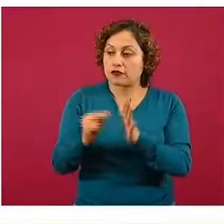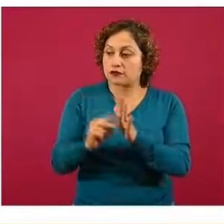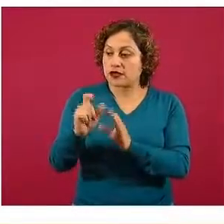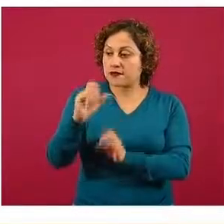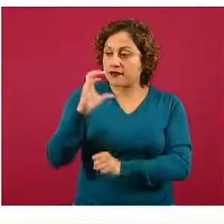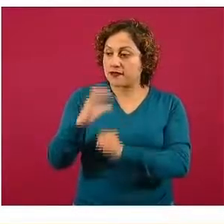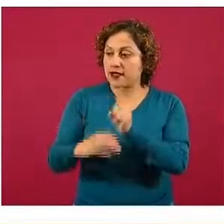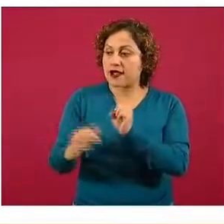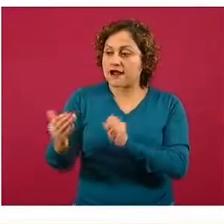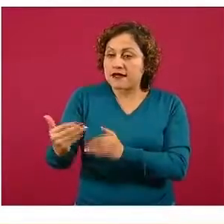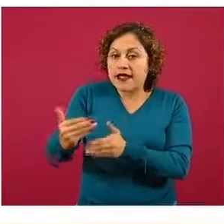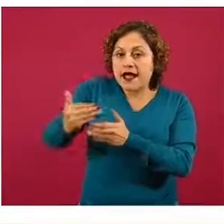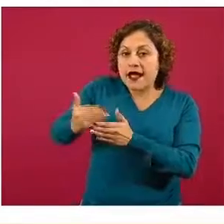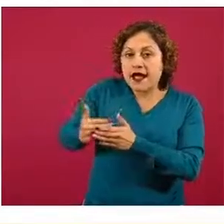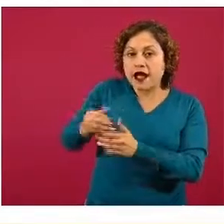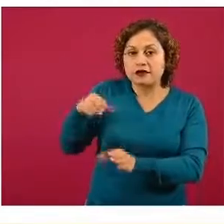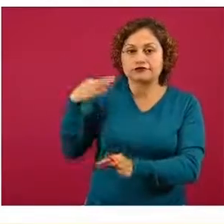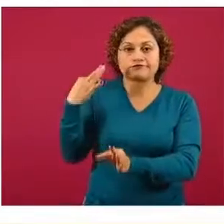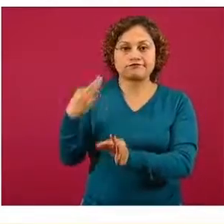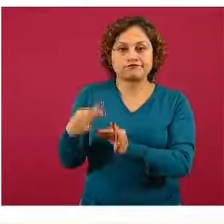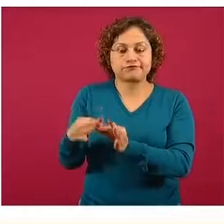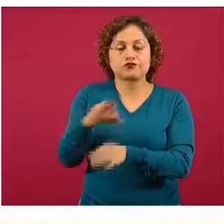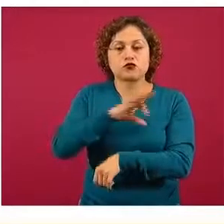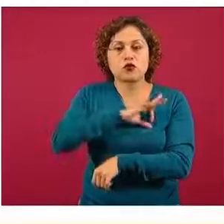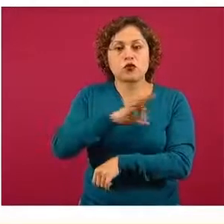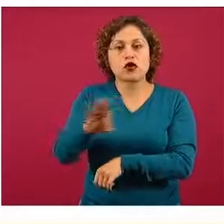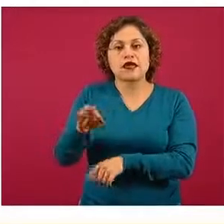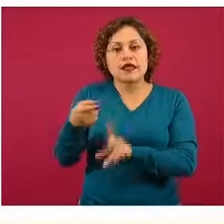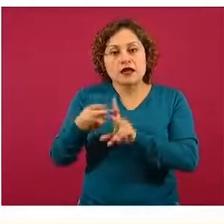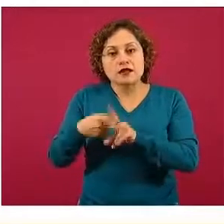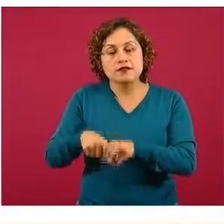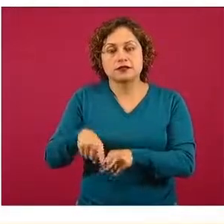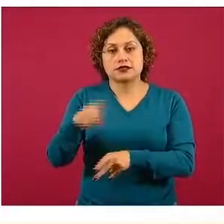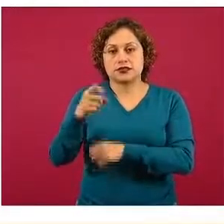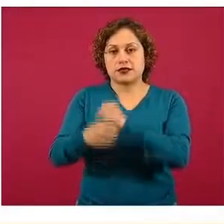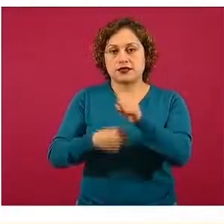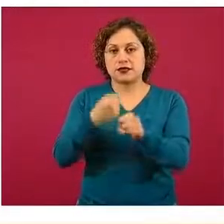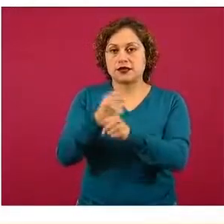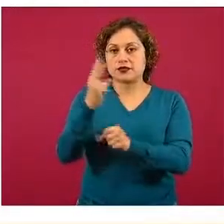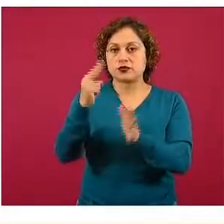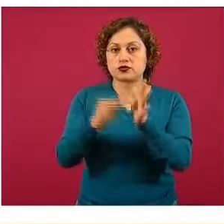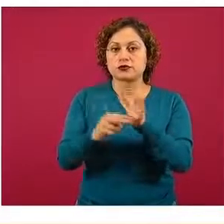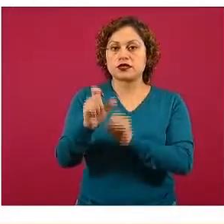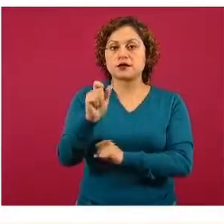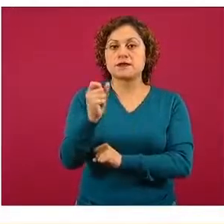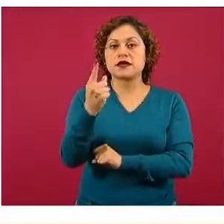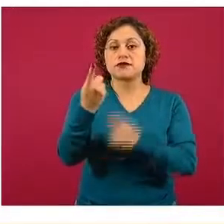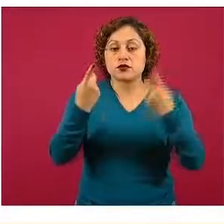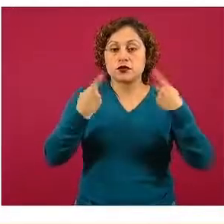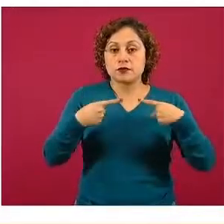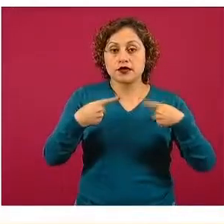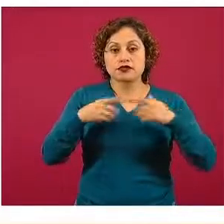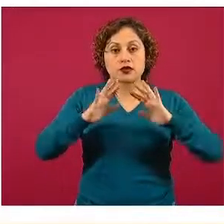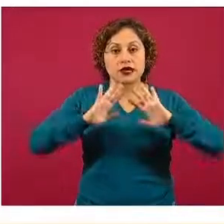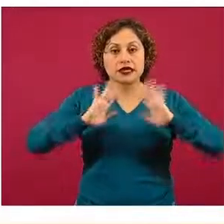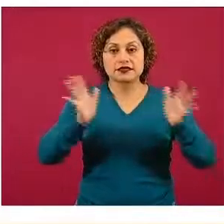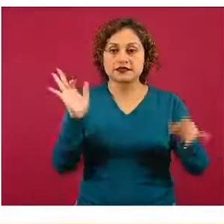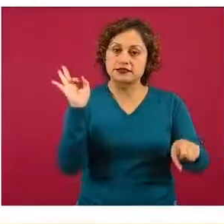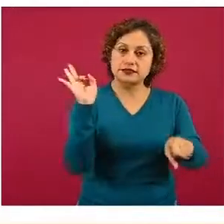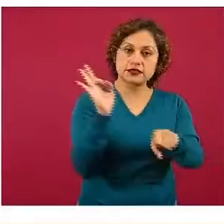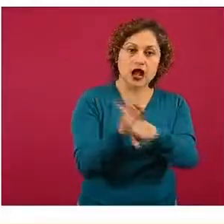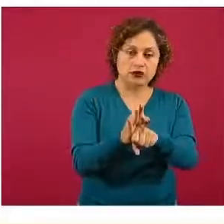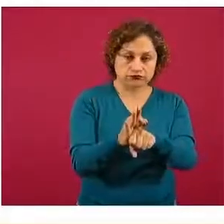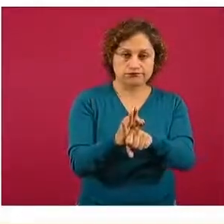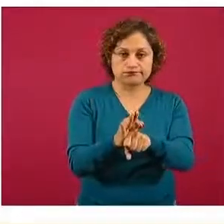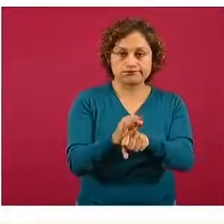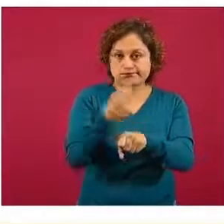un avance importante y podamos iniciar el 2021 con la mayor cantidad de población ya protegida para efectos